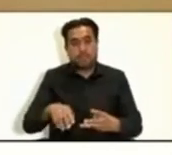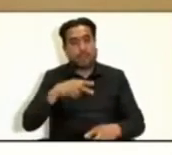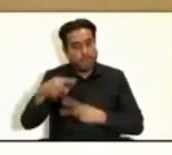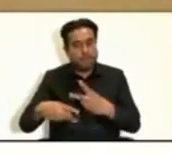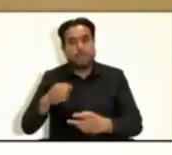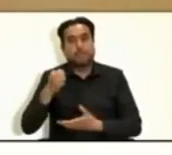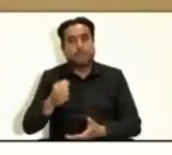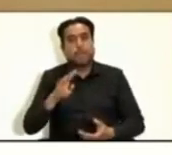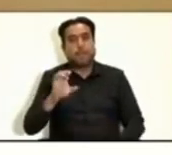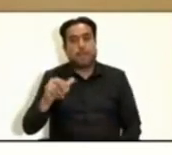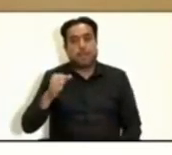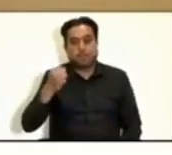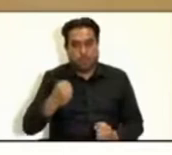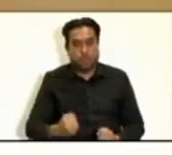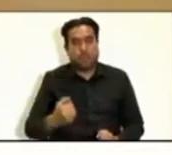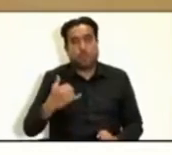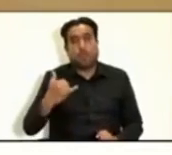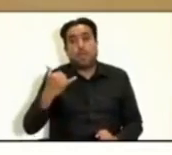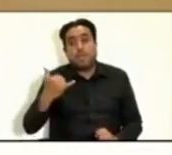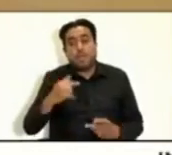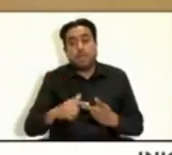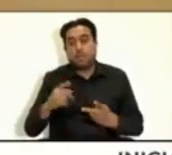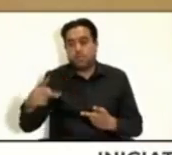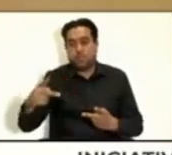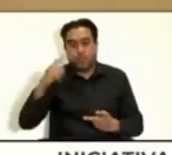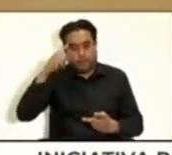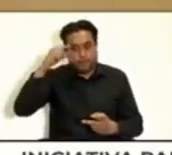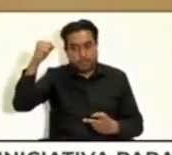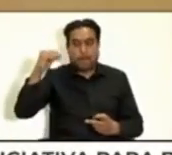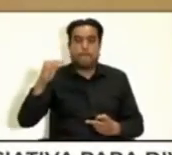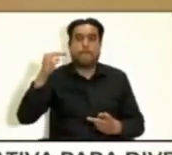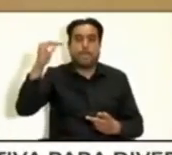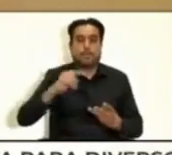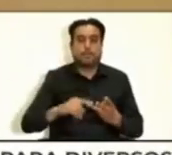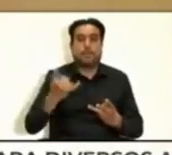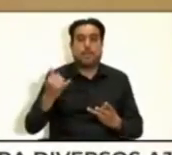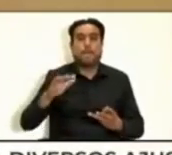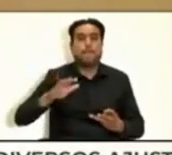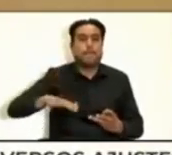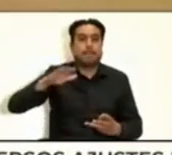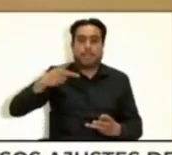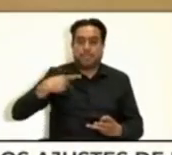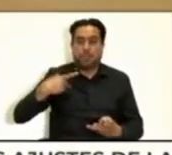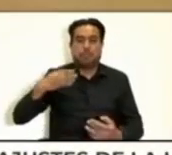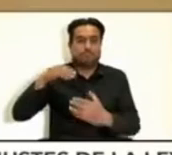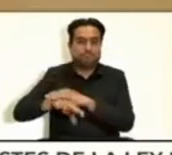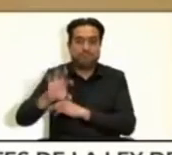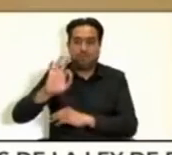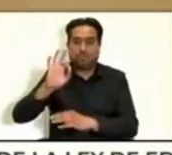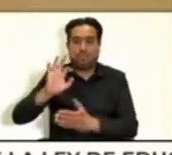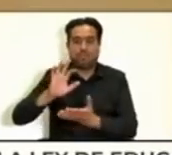escuela eleve el nivel académico y el porcentaje de escolarizados este apoyo económico